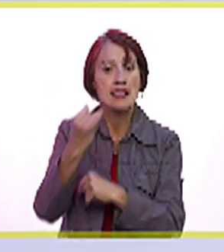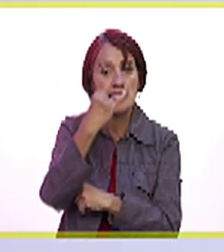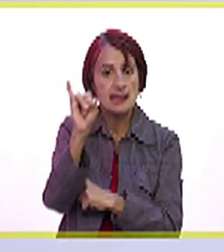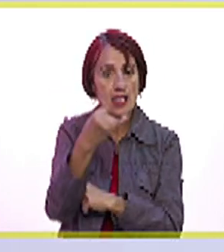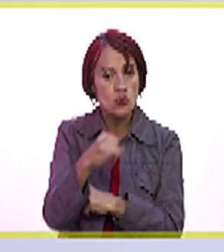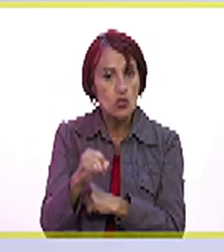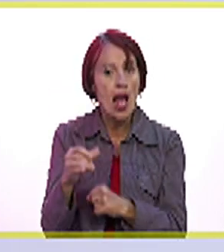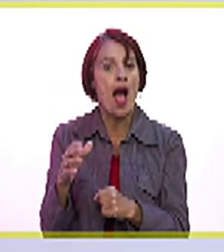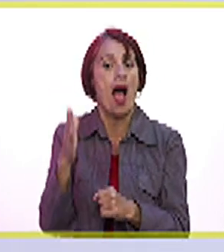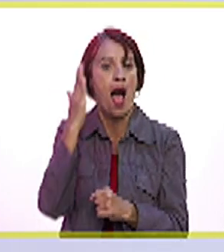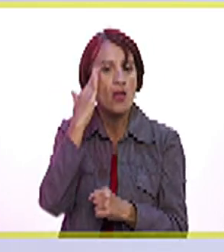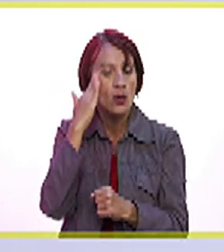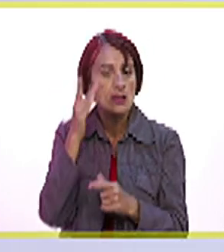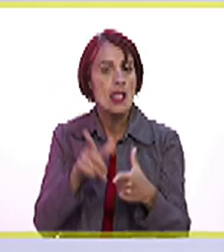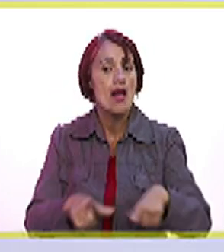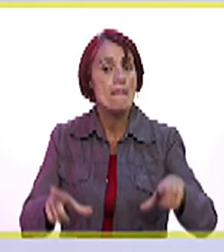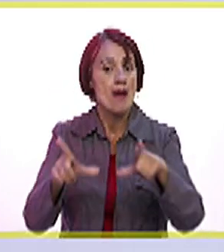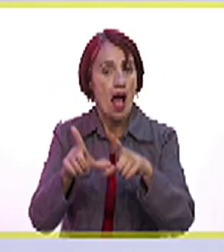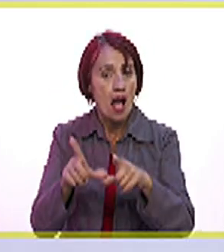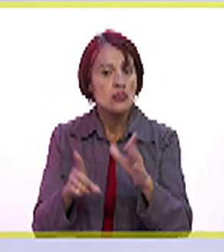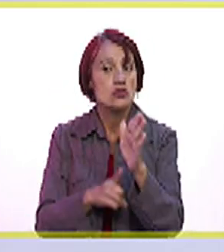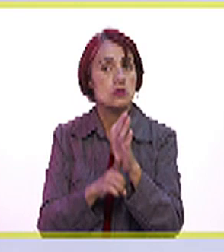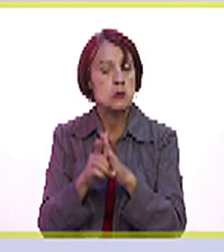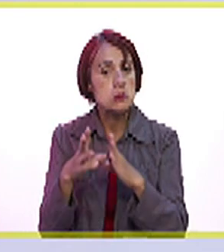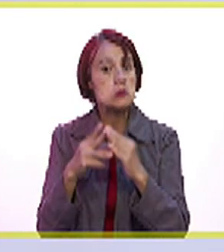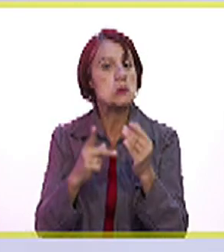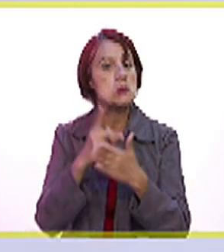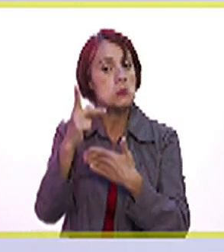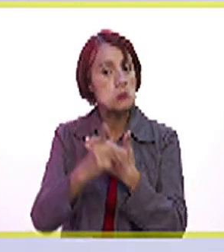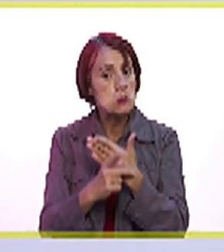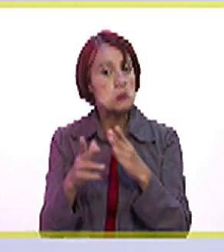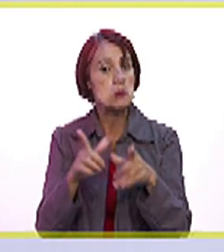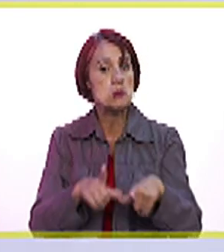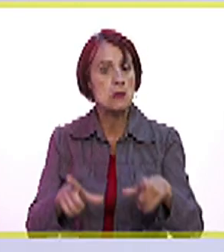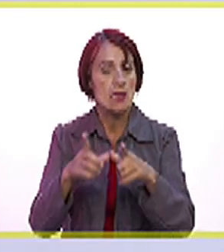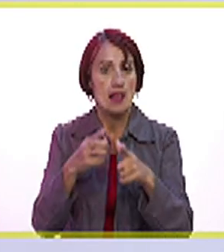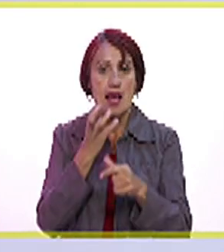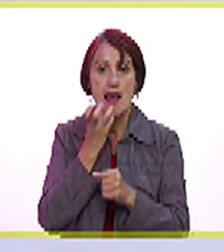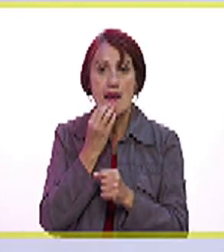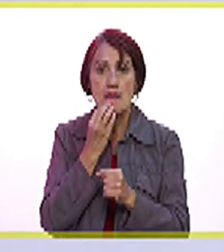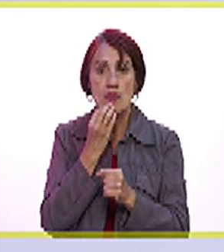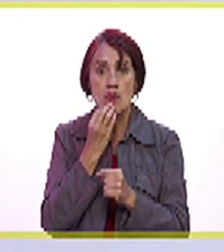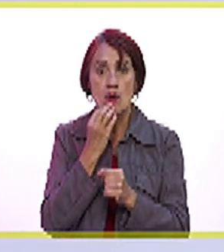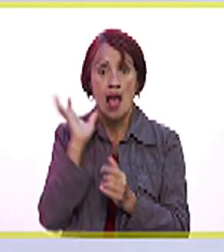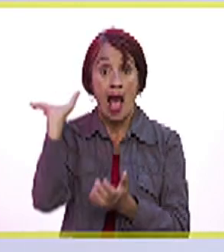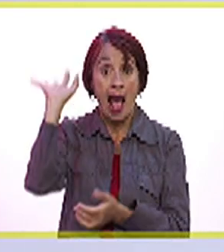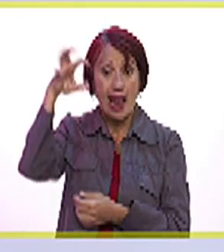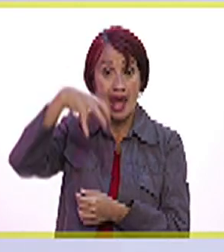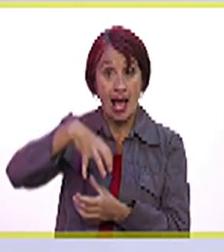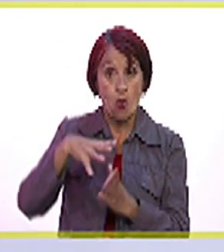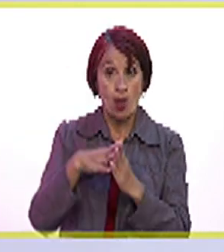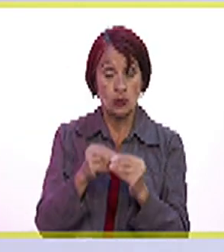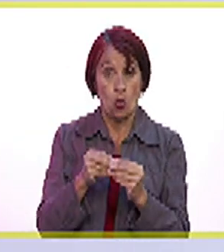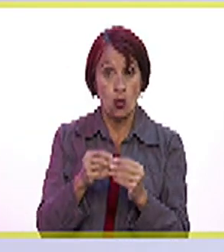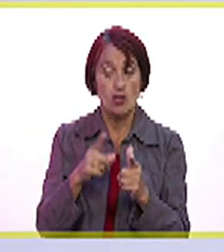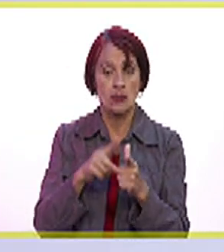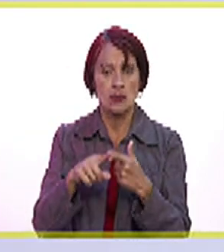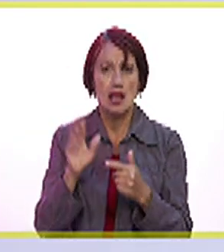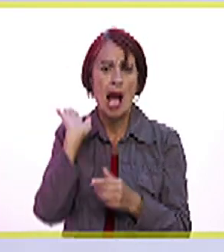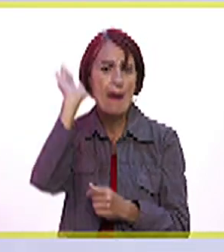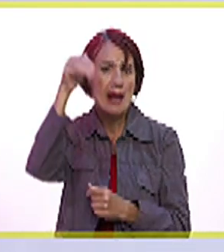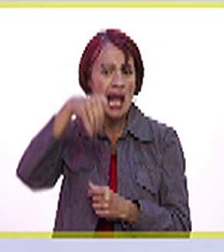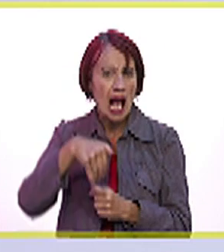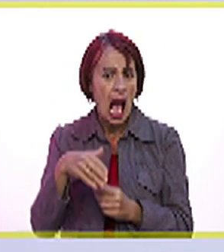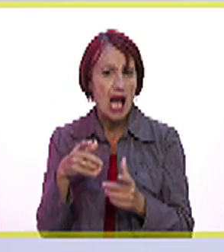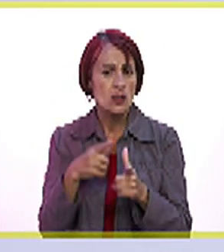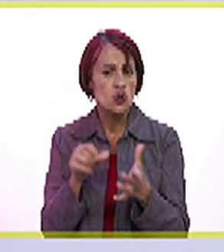espacio aquí en mi estado se desarrolla el Plan Nacional de Recreación. Si está en Aragua, ya también sabrá en qué espacios de Aragua se desarrolla